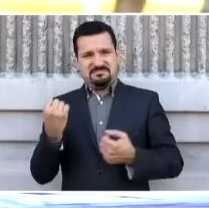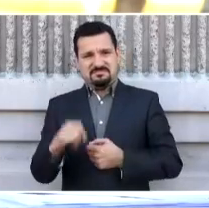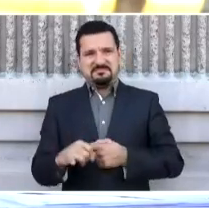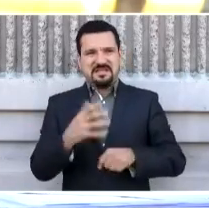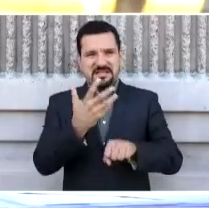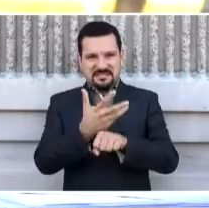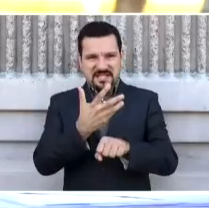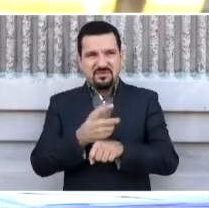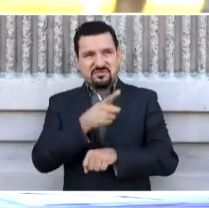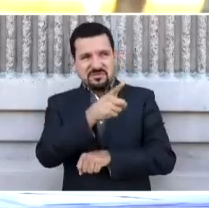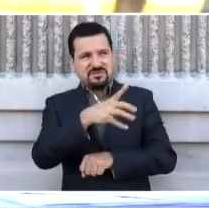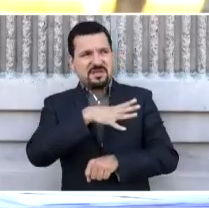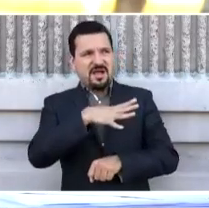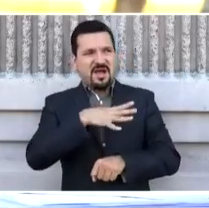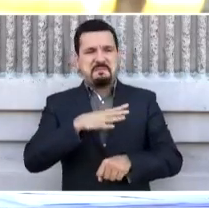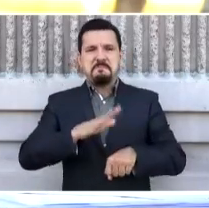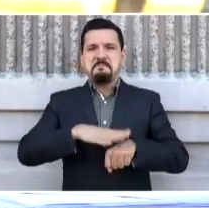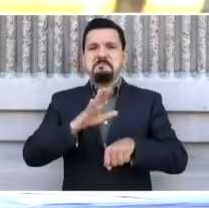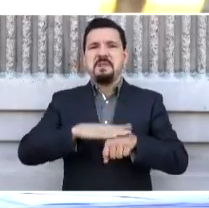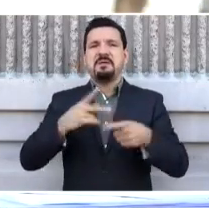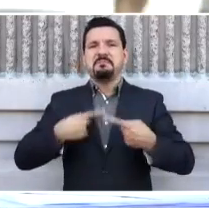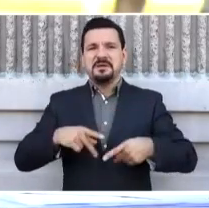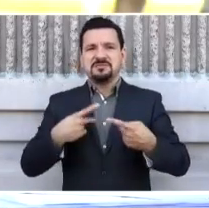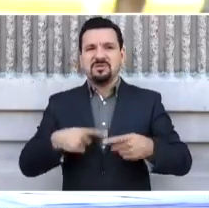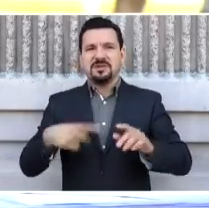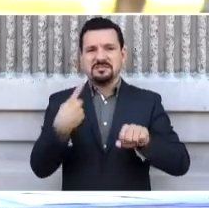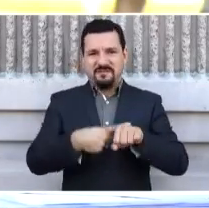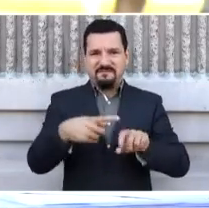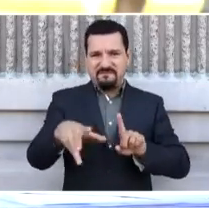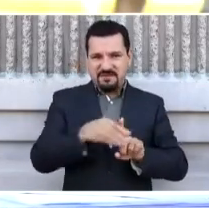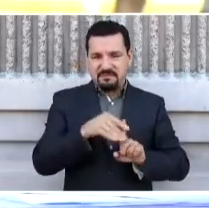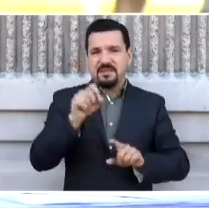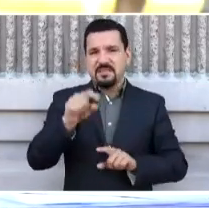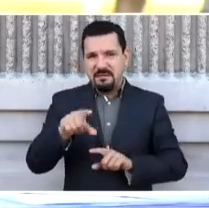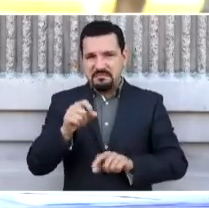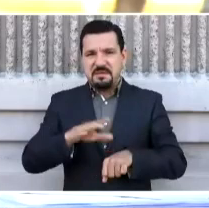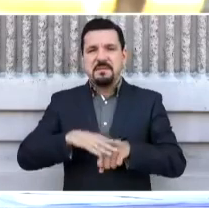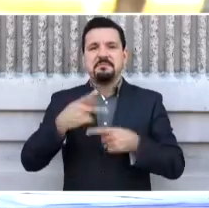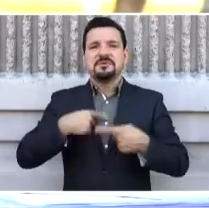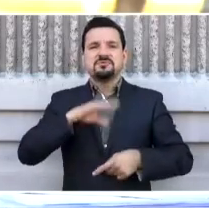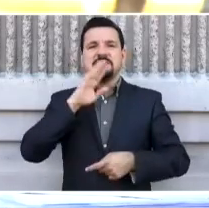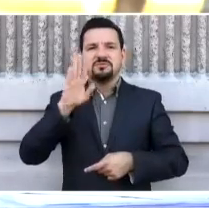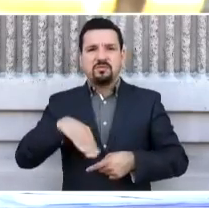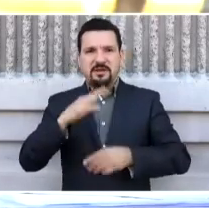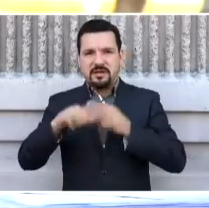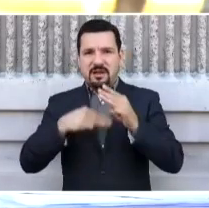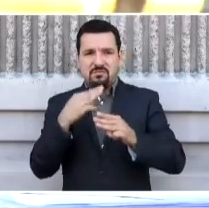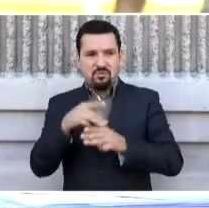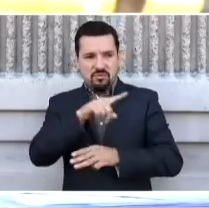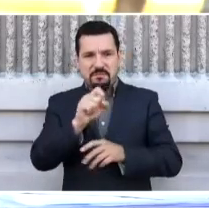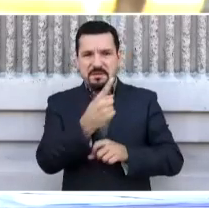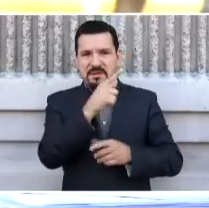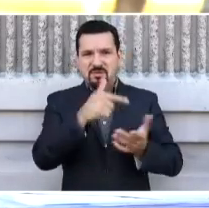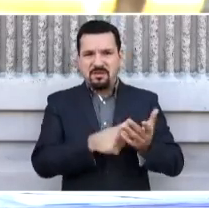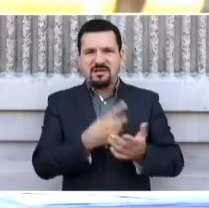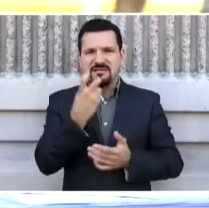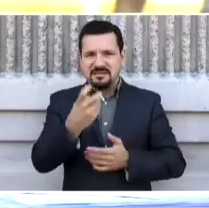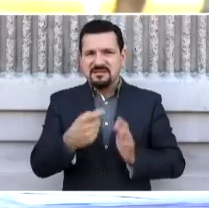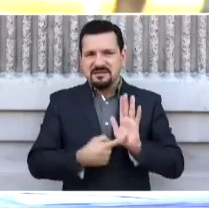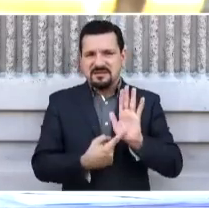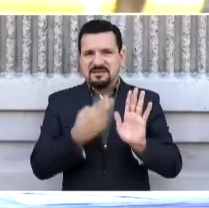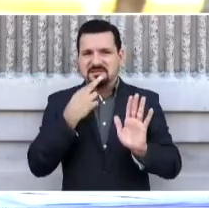con mayor carga de casos y defunciones en el mundo. ¿Qué quiere decir esto? En términos muy simples,